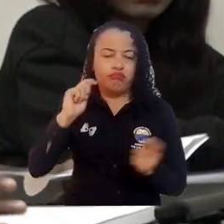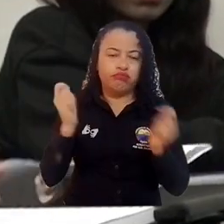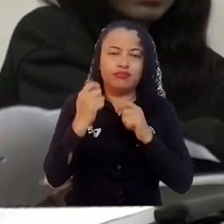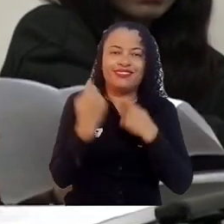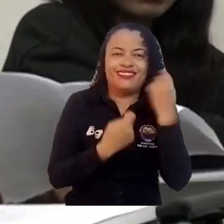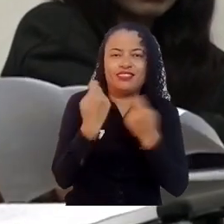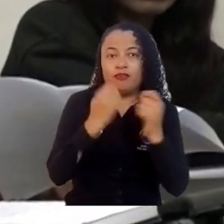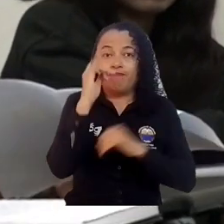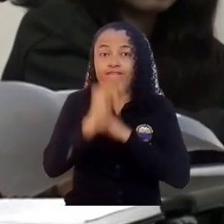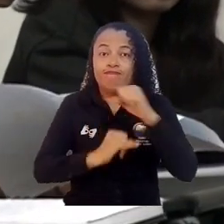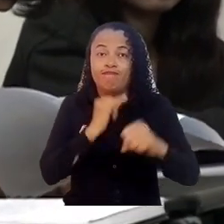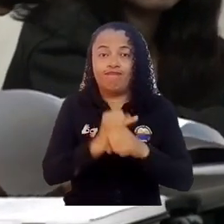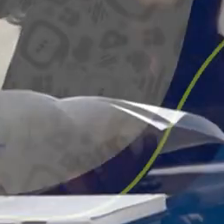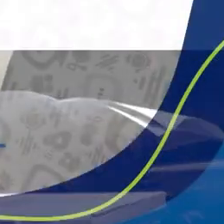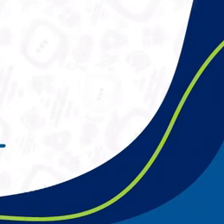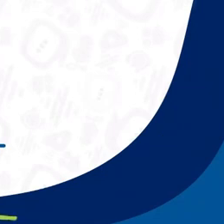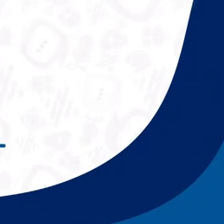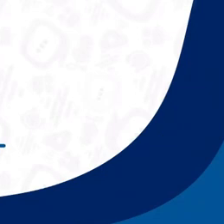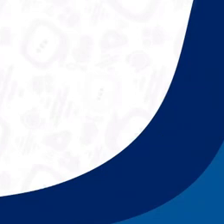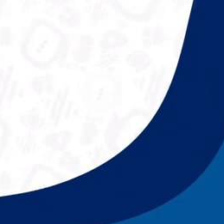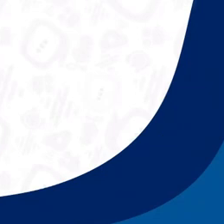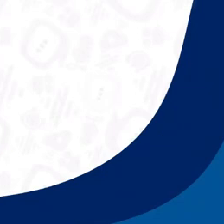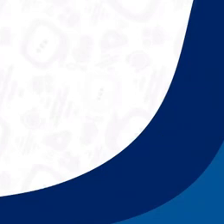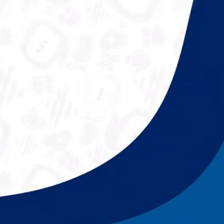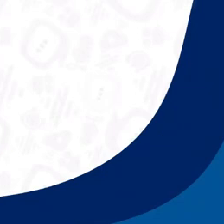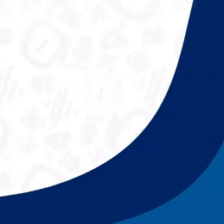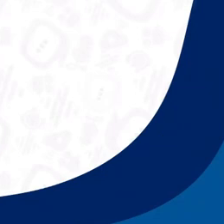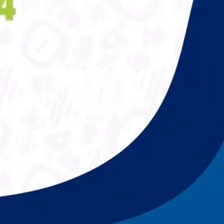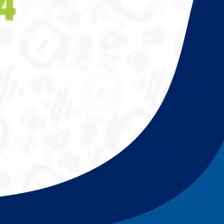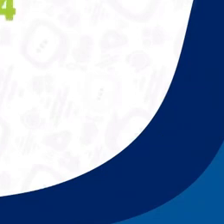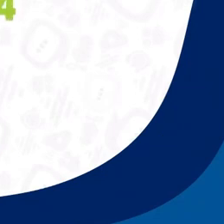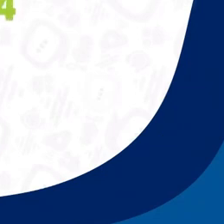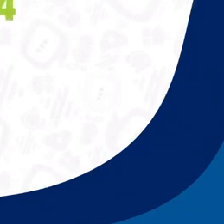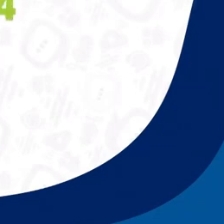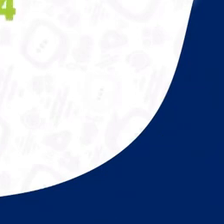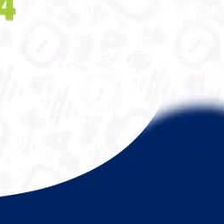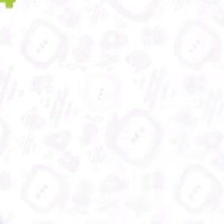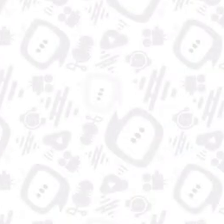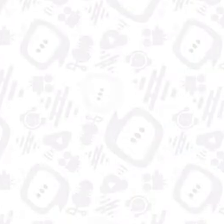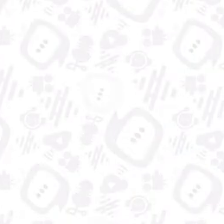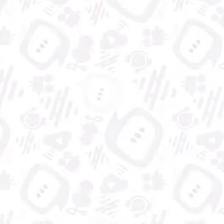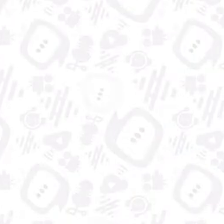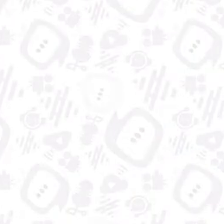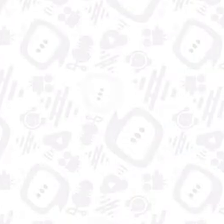profesional en negocios internacionales. Aún más incluyente e innovadora.